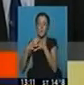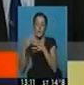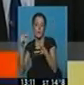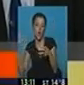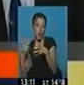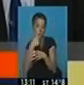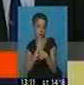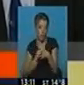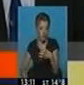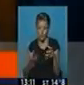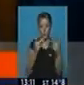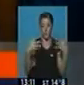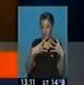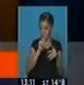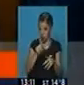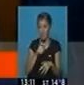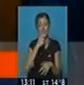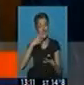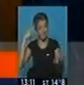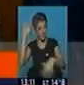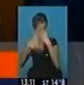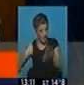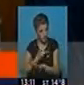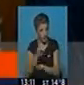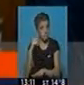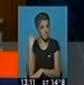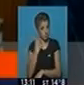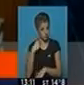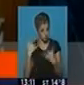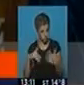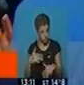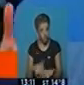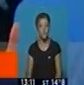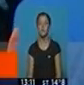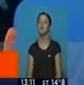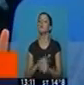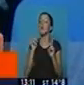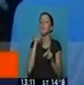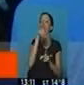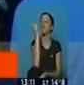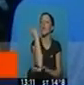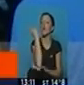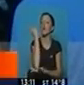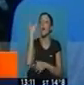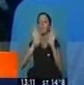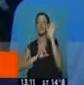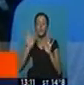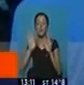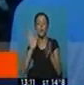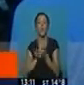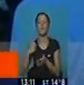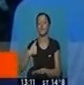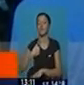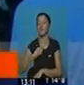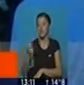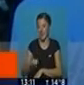tan brutal, con un Estado que además se volvió mucho más presente porque es una economía con un proyecto en teoría socialista, hace que, me parece que